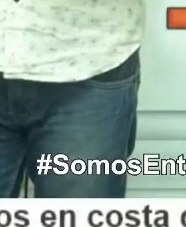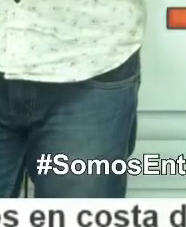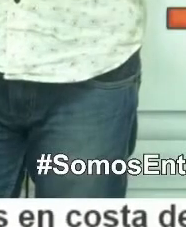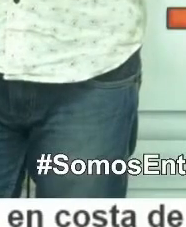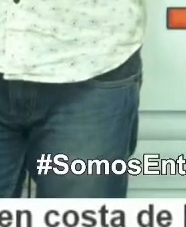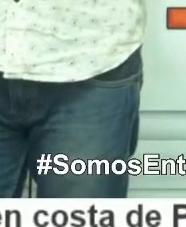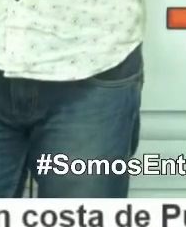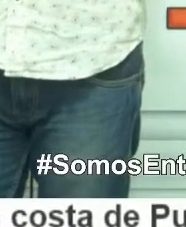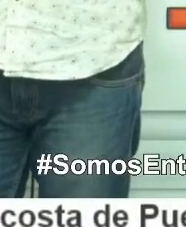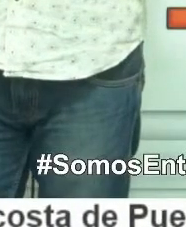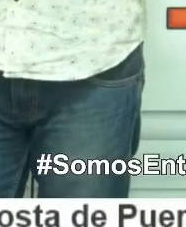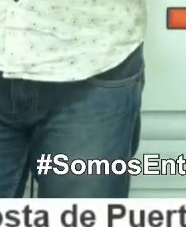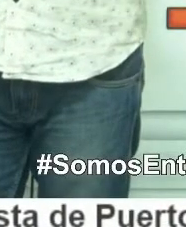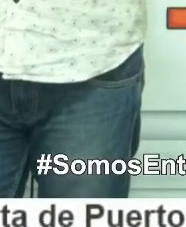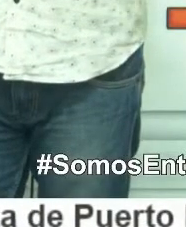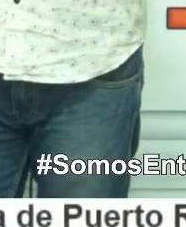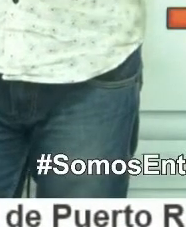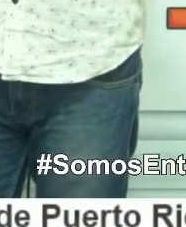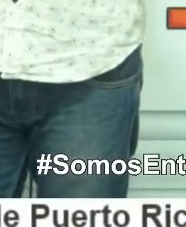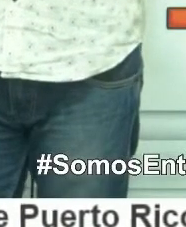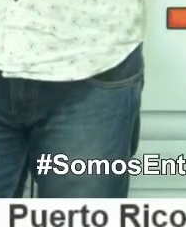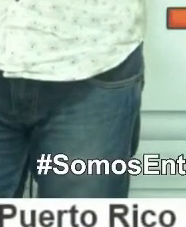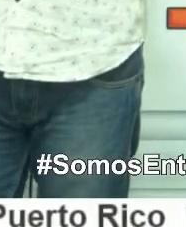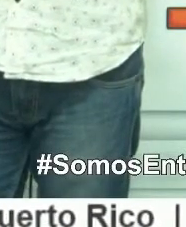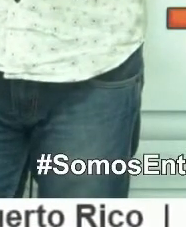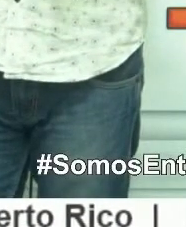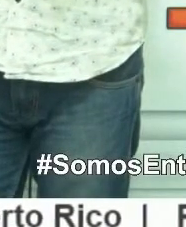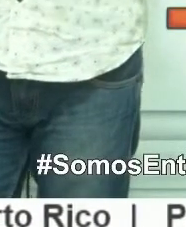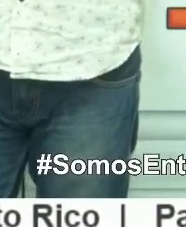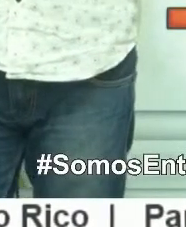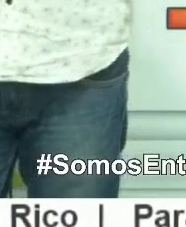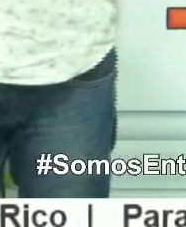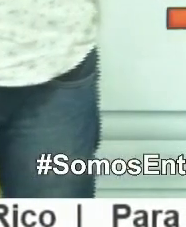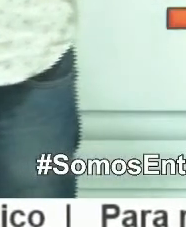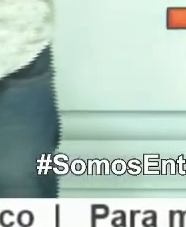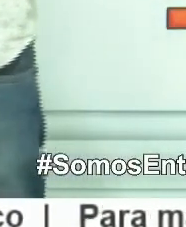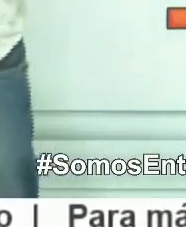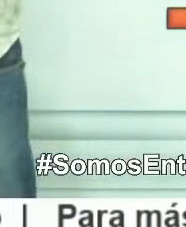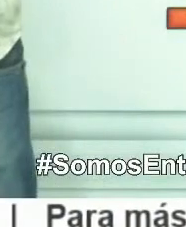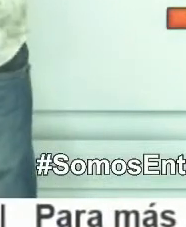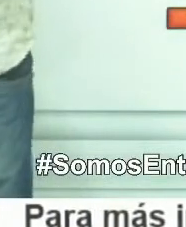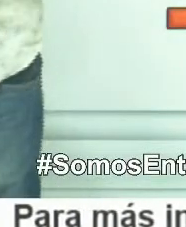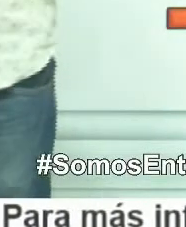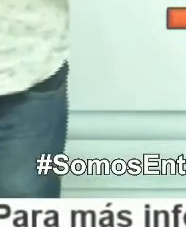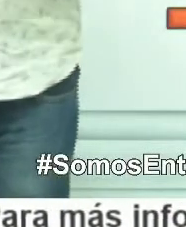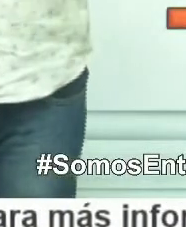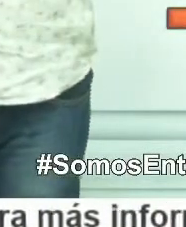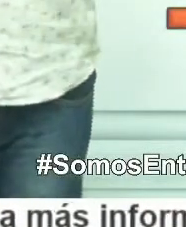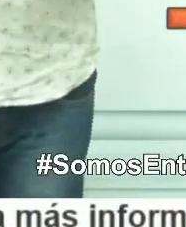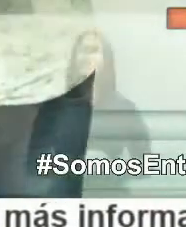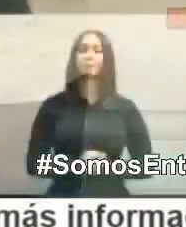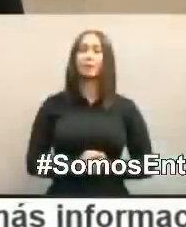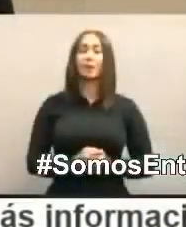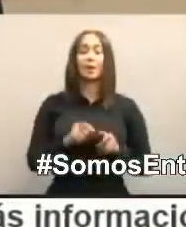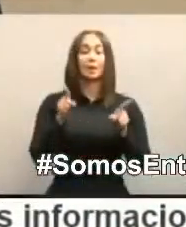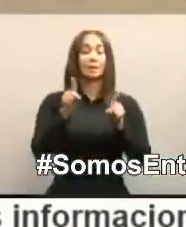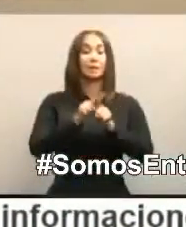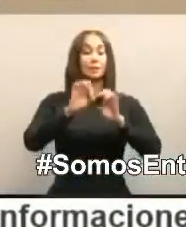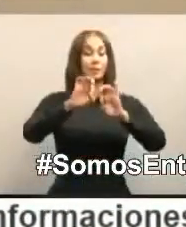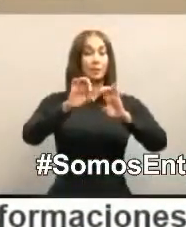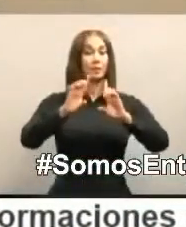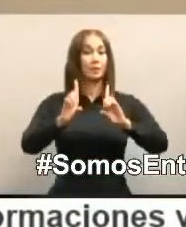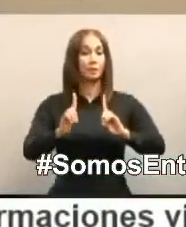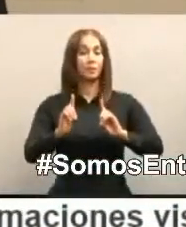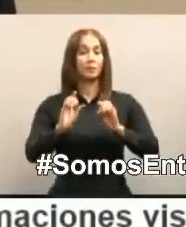el maquillista. Si él no decía eso, mira, ahí se le fue la mano. Y de una vez nos hicieron esperar los memes en las redes